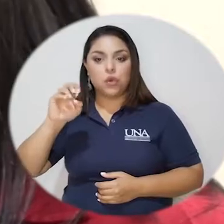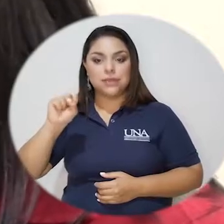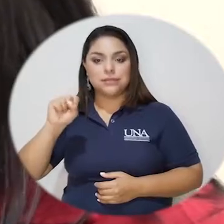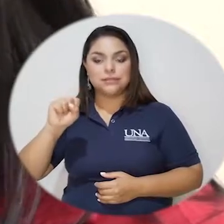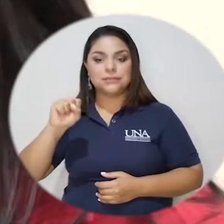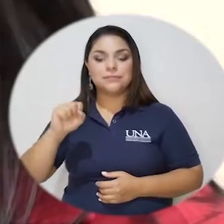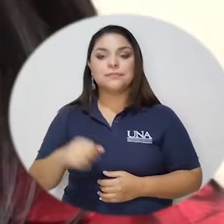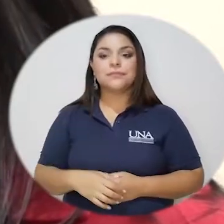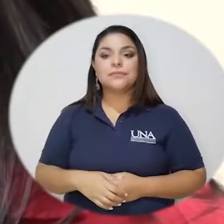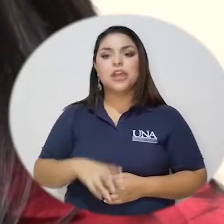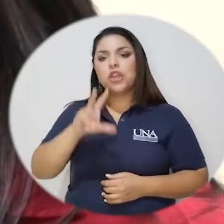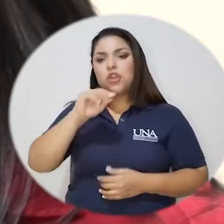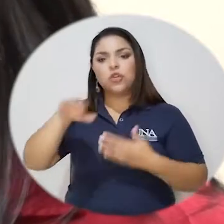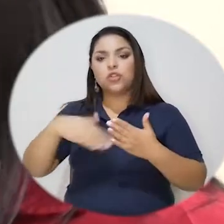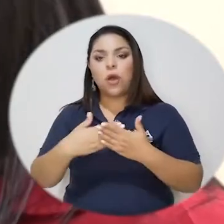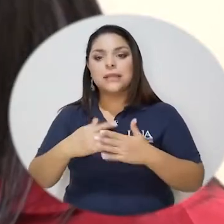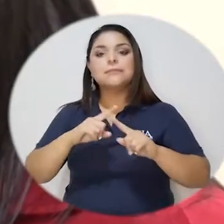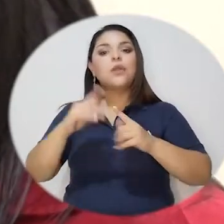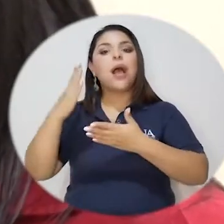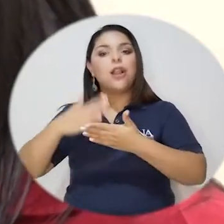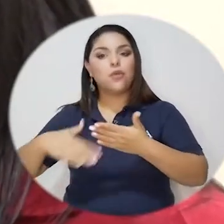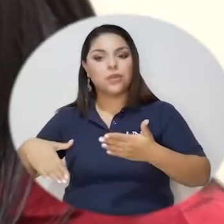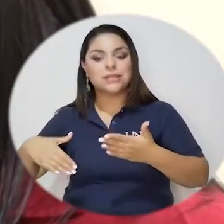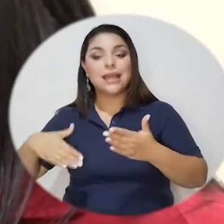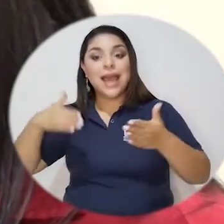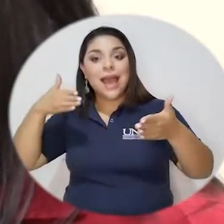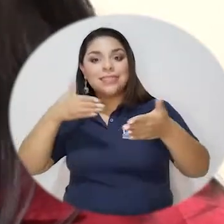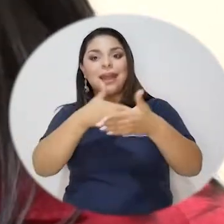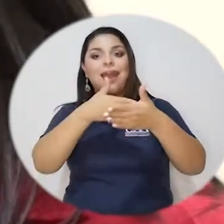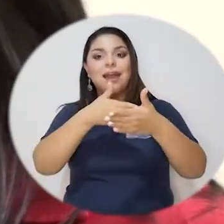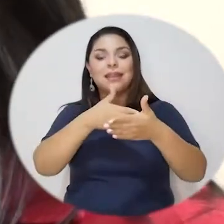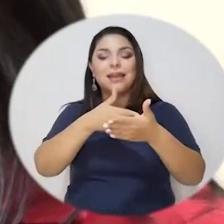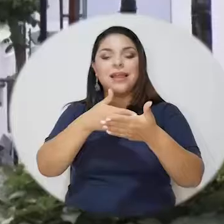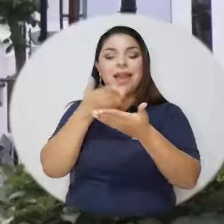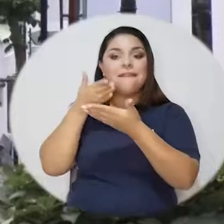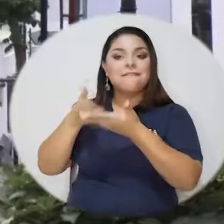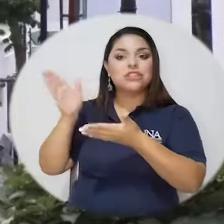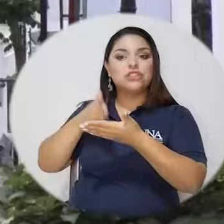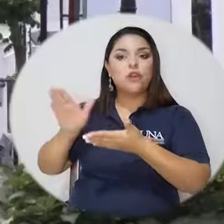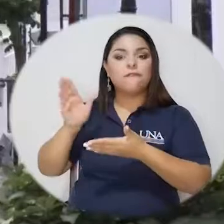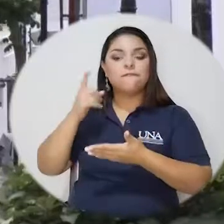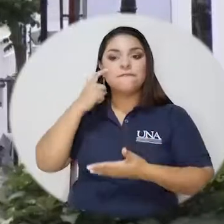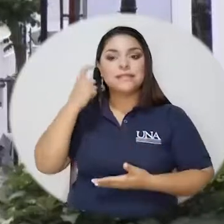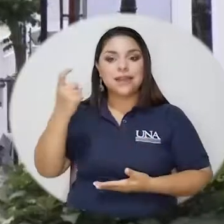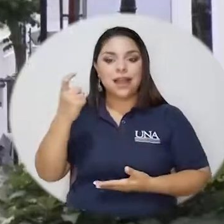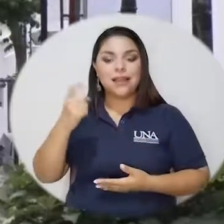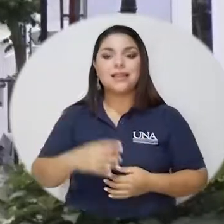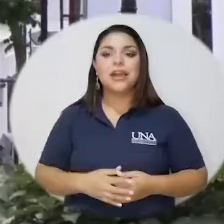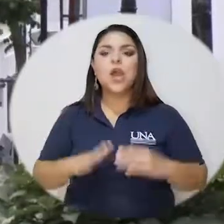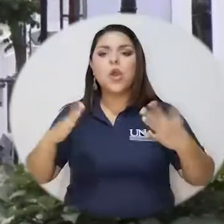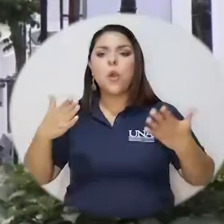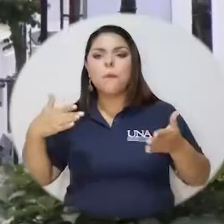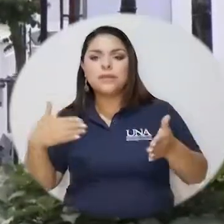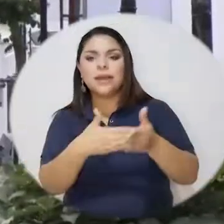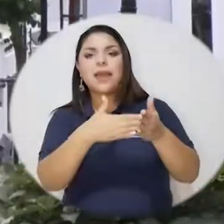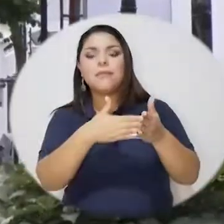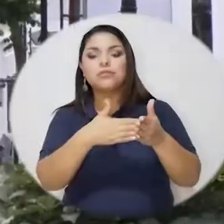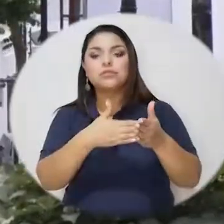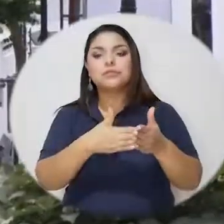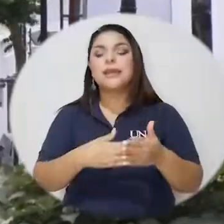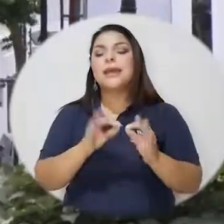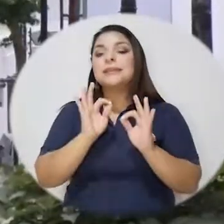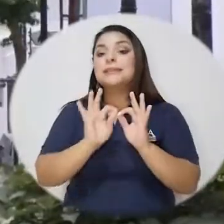No todas, pero algunas. Hay que atacar la evasión fiscal, definitivamente. Y bueno, una forma de atacar la evasión